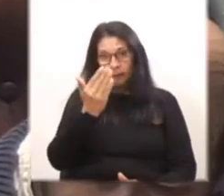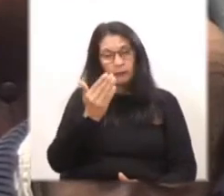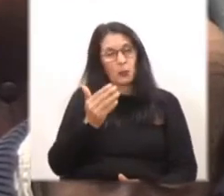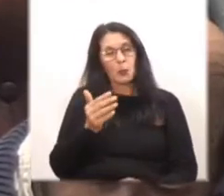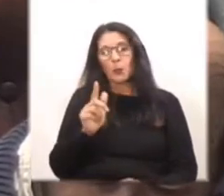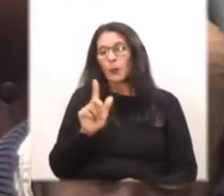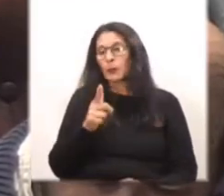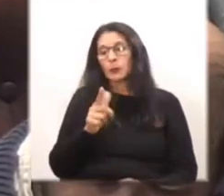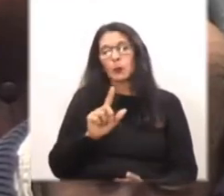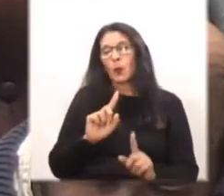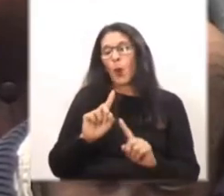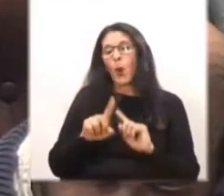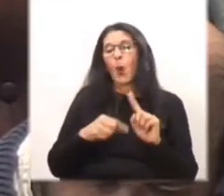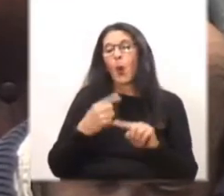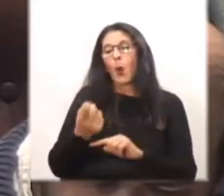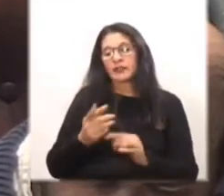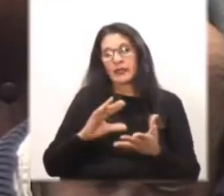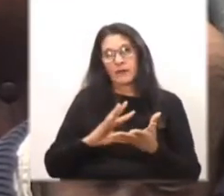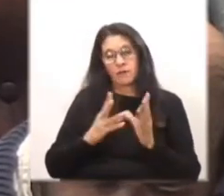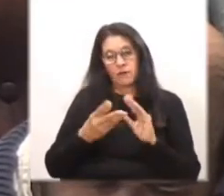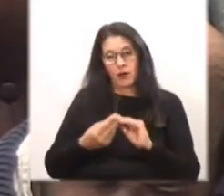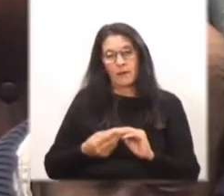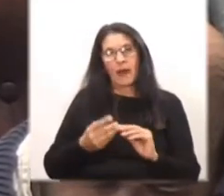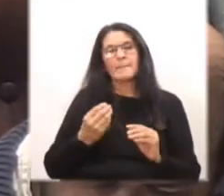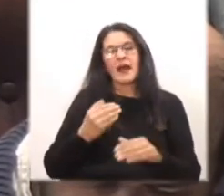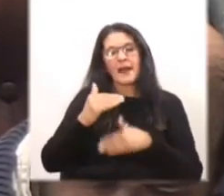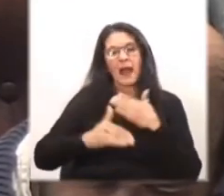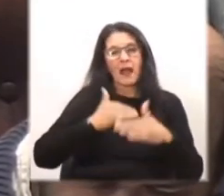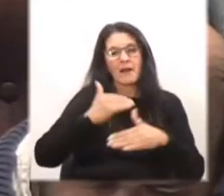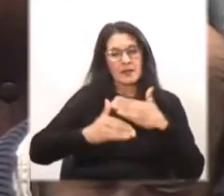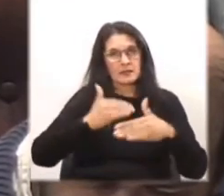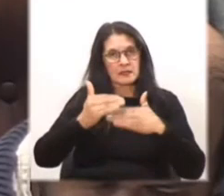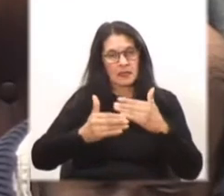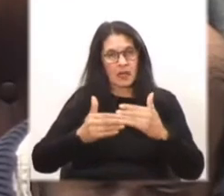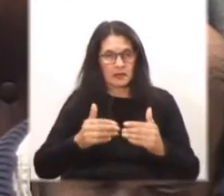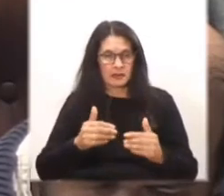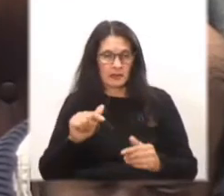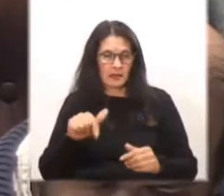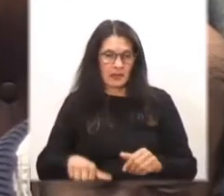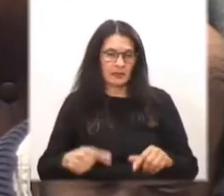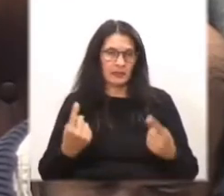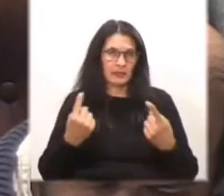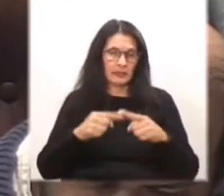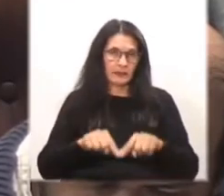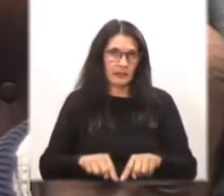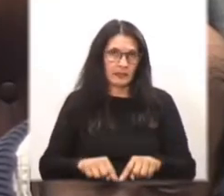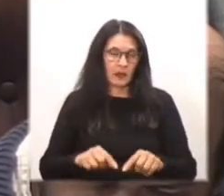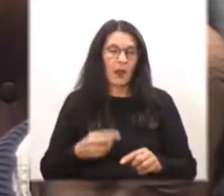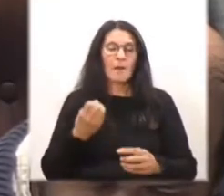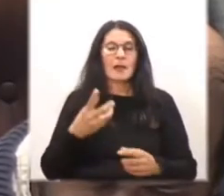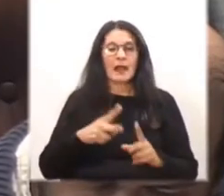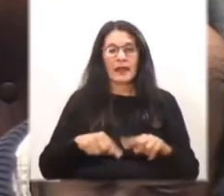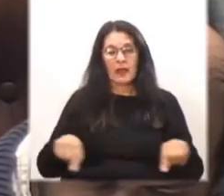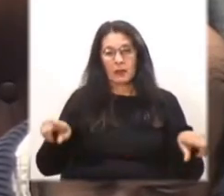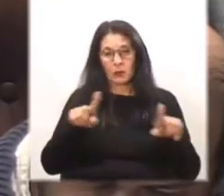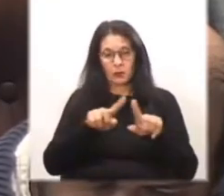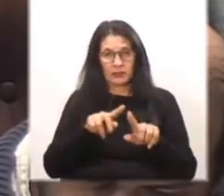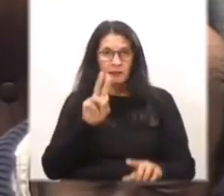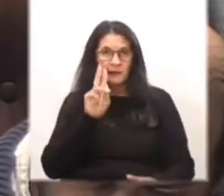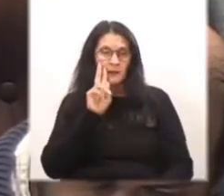otro camino que avanzar sobre este proceso de interpelación para lograr transparentar todo lo que